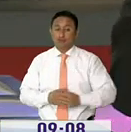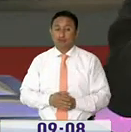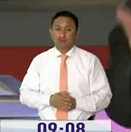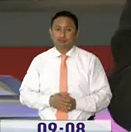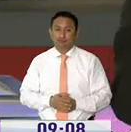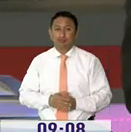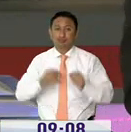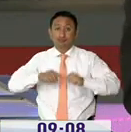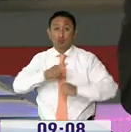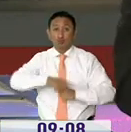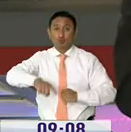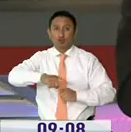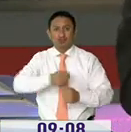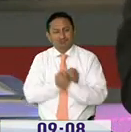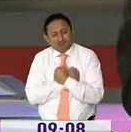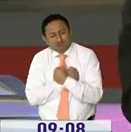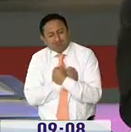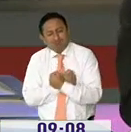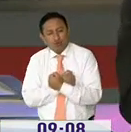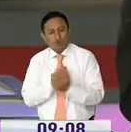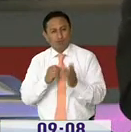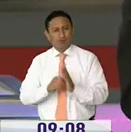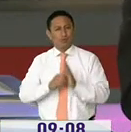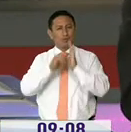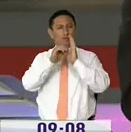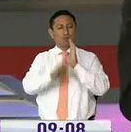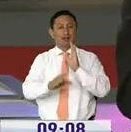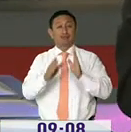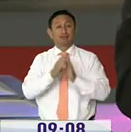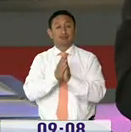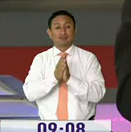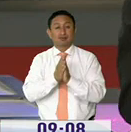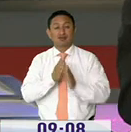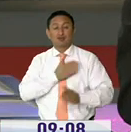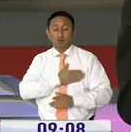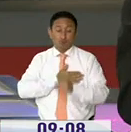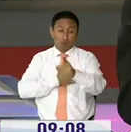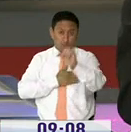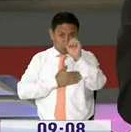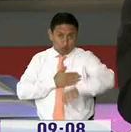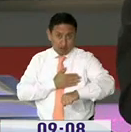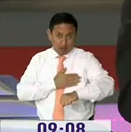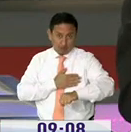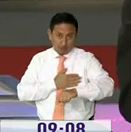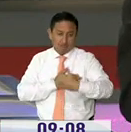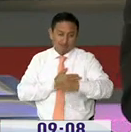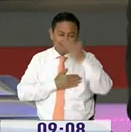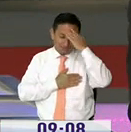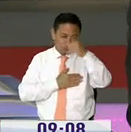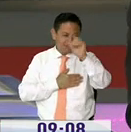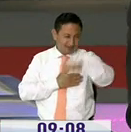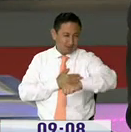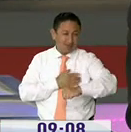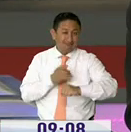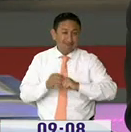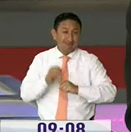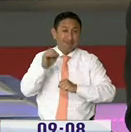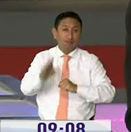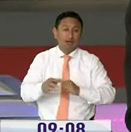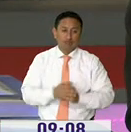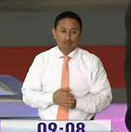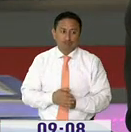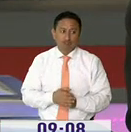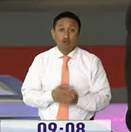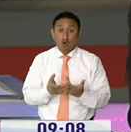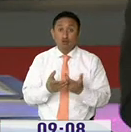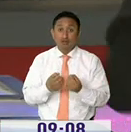momento de abrir sus corazones, es momento de ser generoso. Por favor, si usted puede, y sabemos que sí, donemos. Cosas que